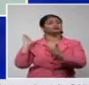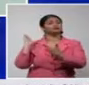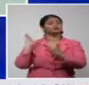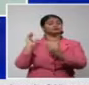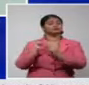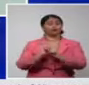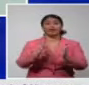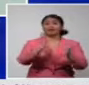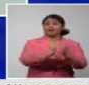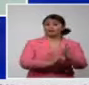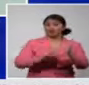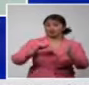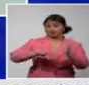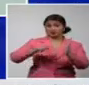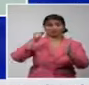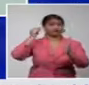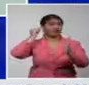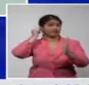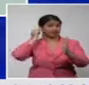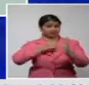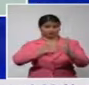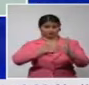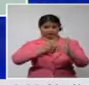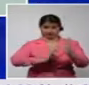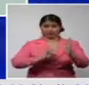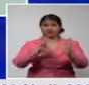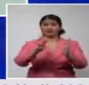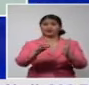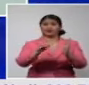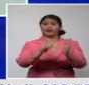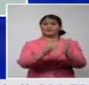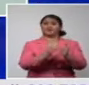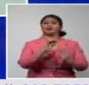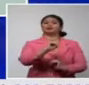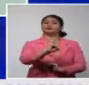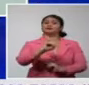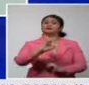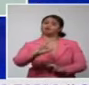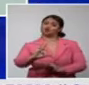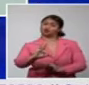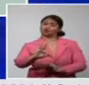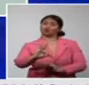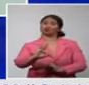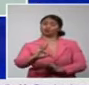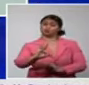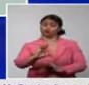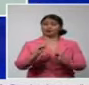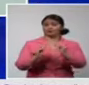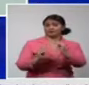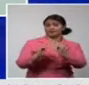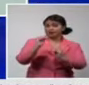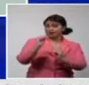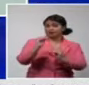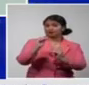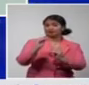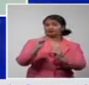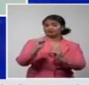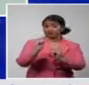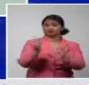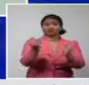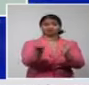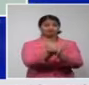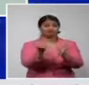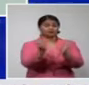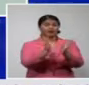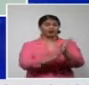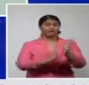febrero con 3.068 casos más que los diagnosticados en el mes de enero.